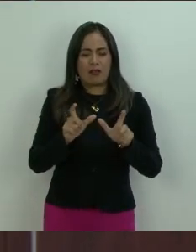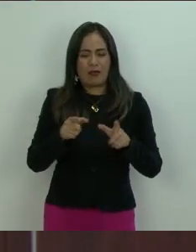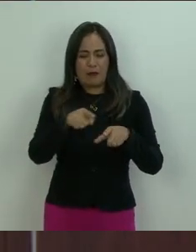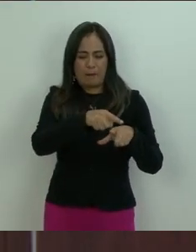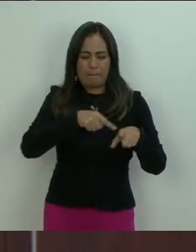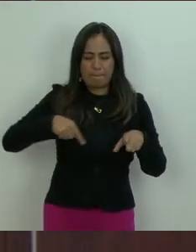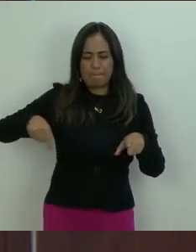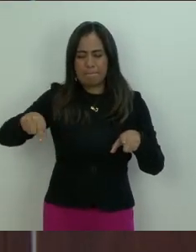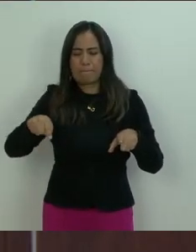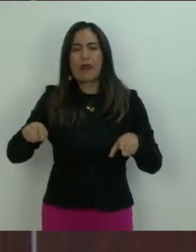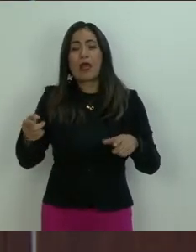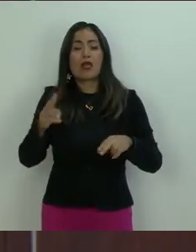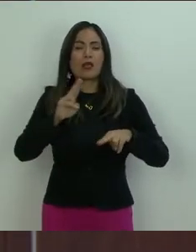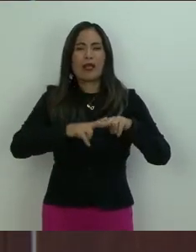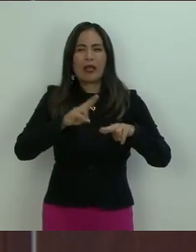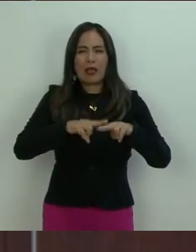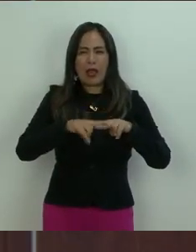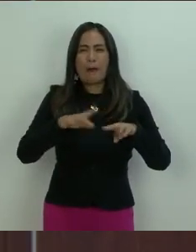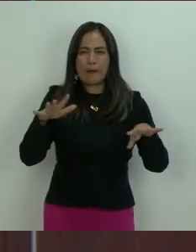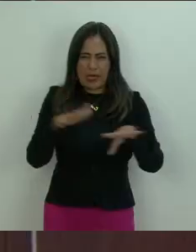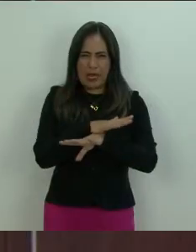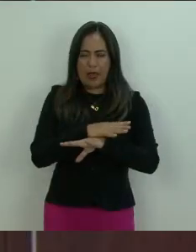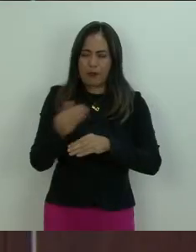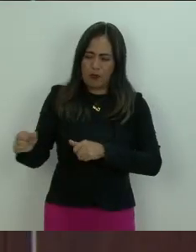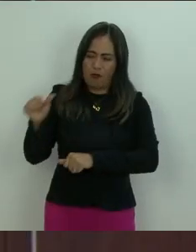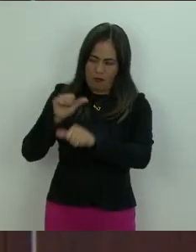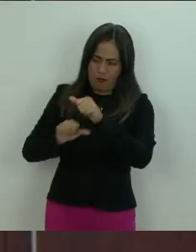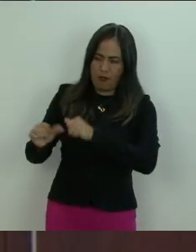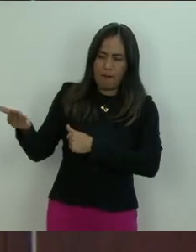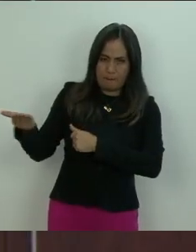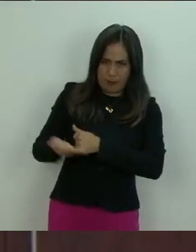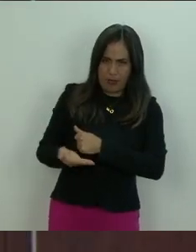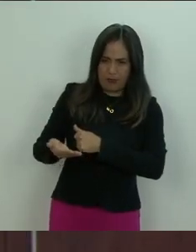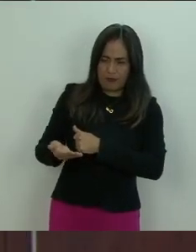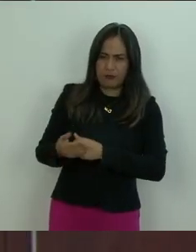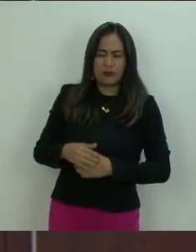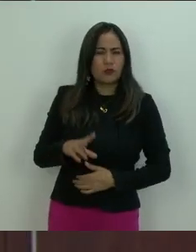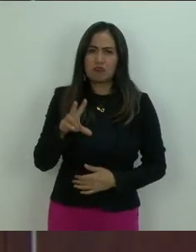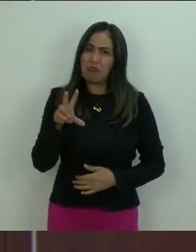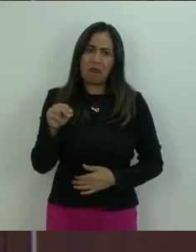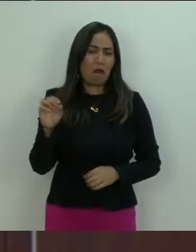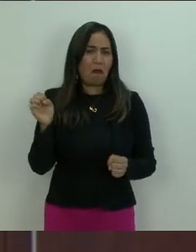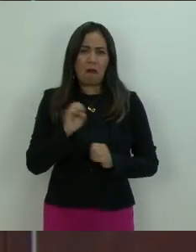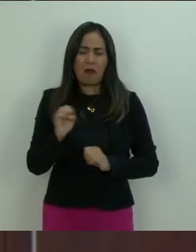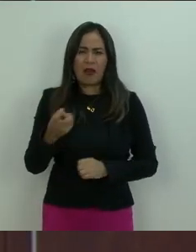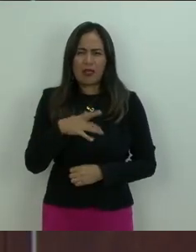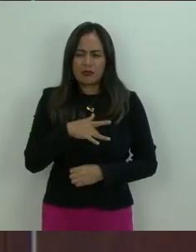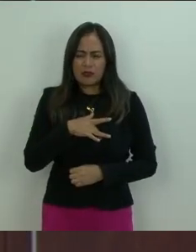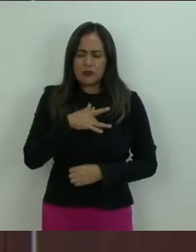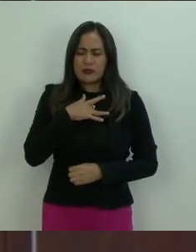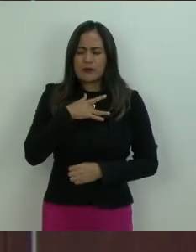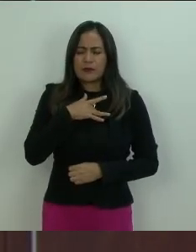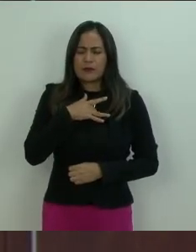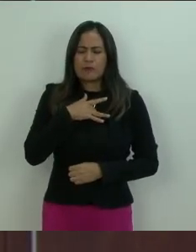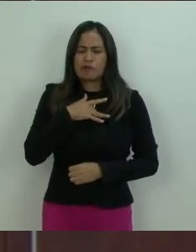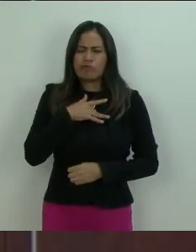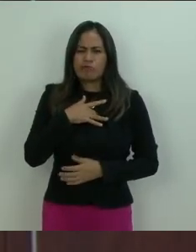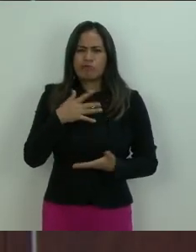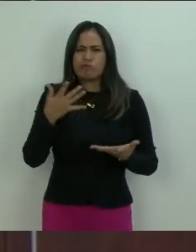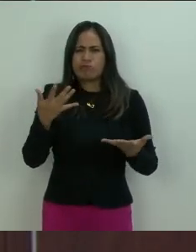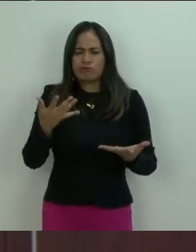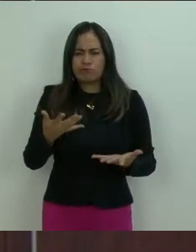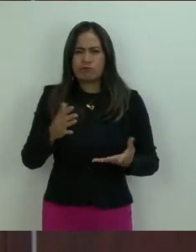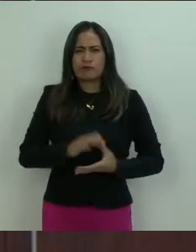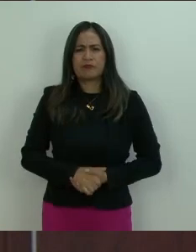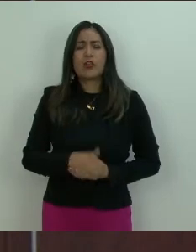su lugar para decir, yo me quito y vienes tú. Que eso para mí fue muy significativo porque ve cómo